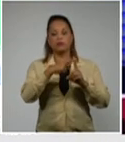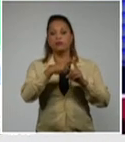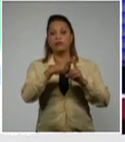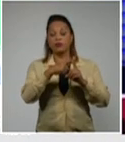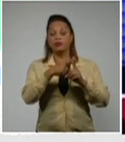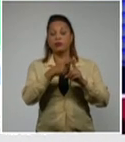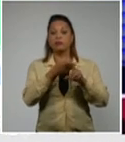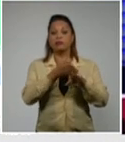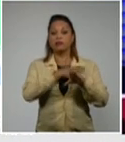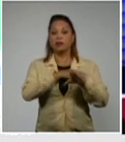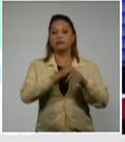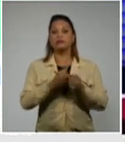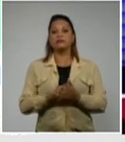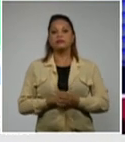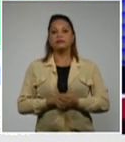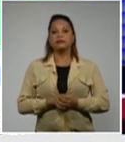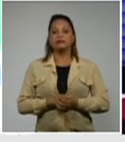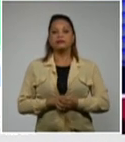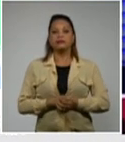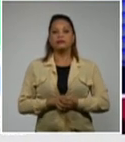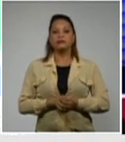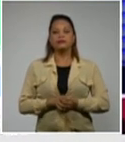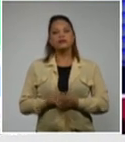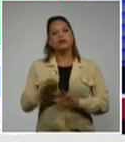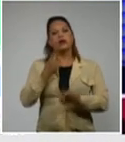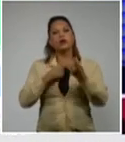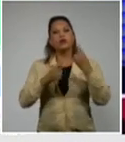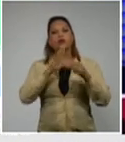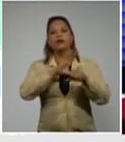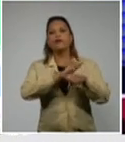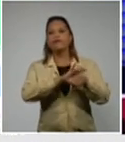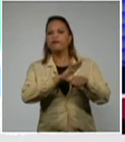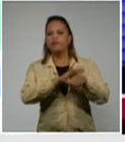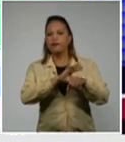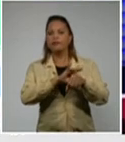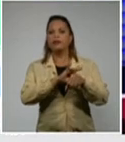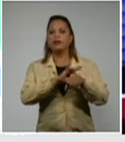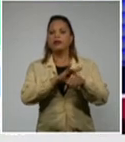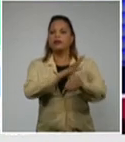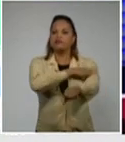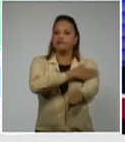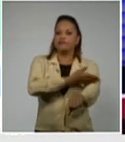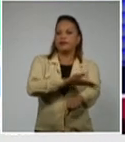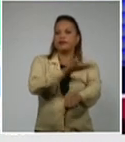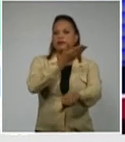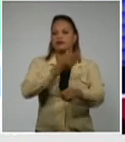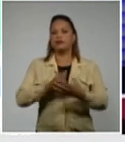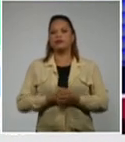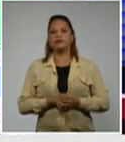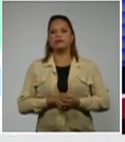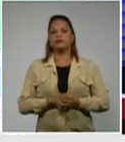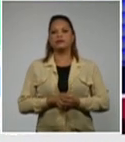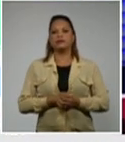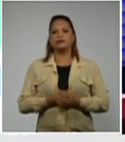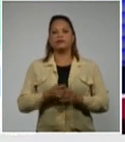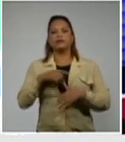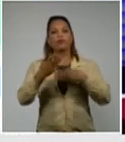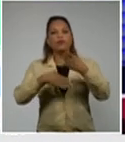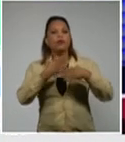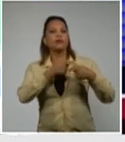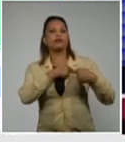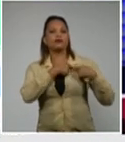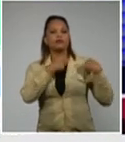previamente, con algunas enfermedades previas, hipertensión arterial, cardiopatía